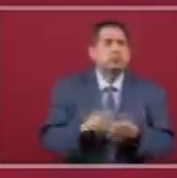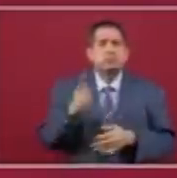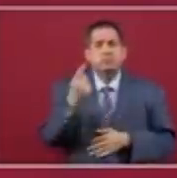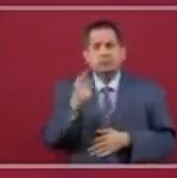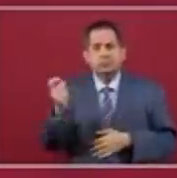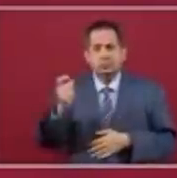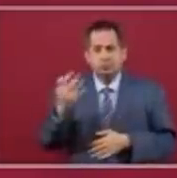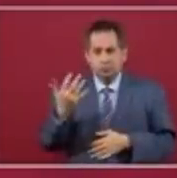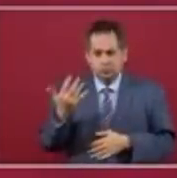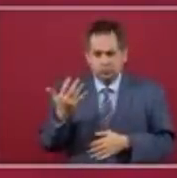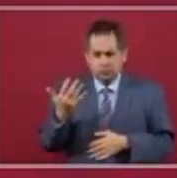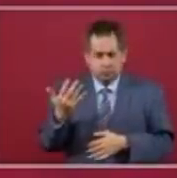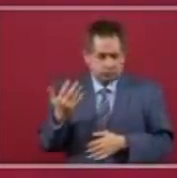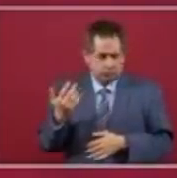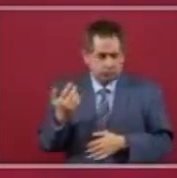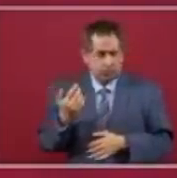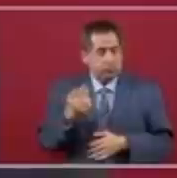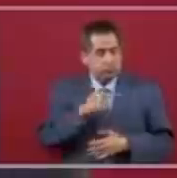150